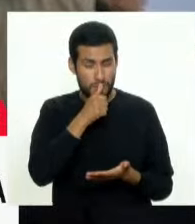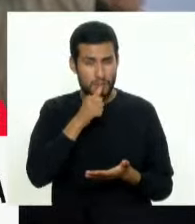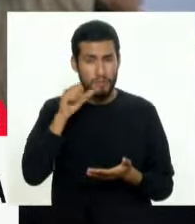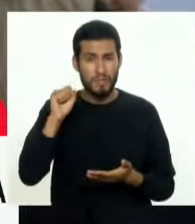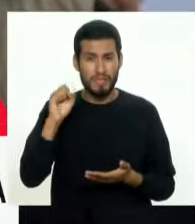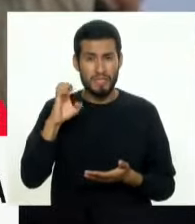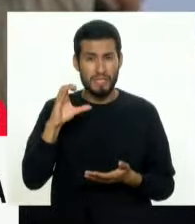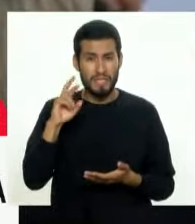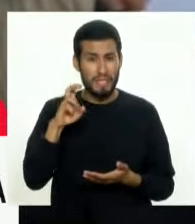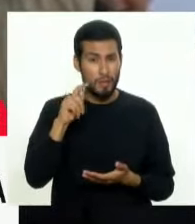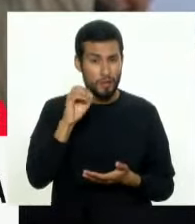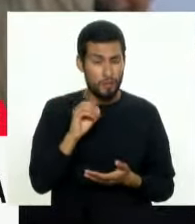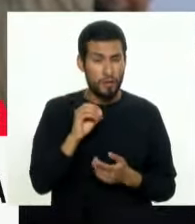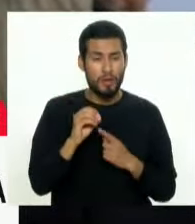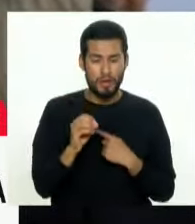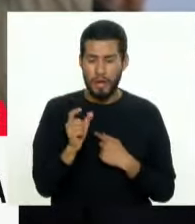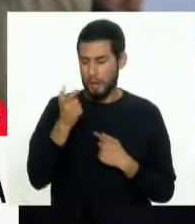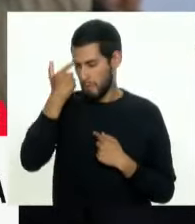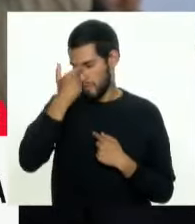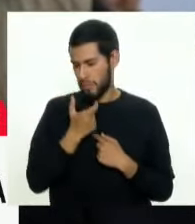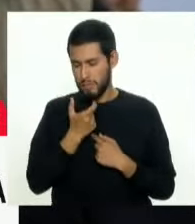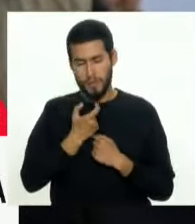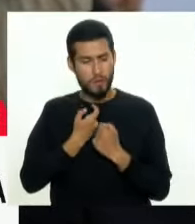va de persona a persona.